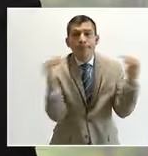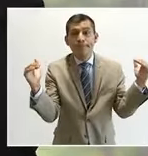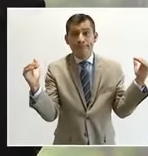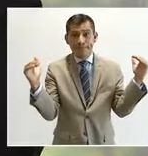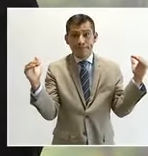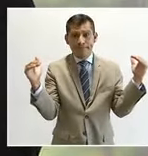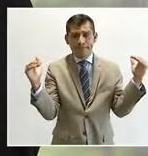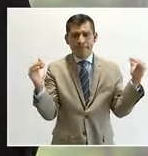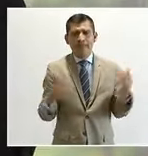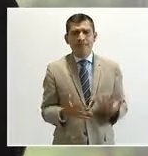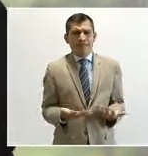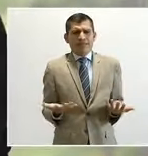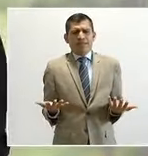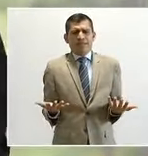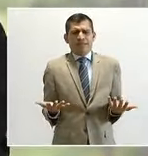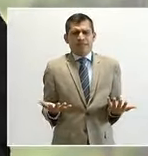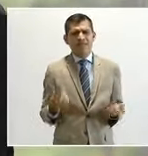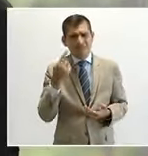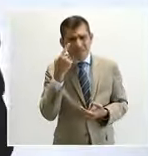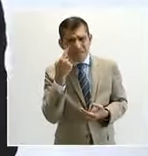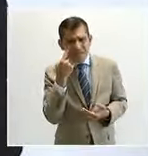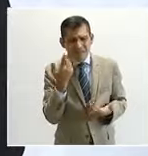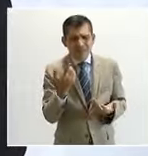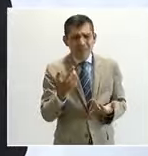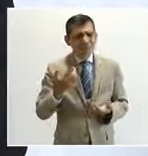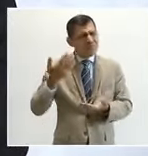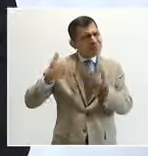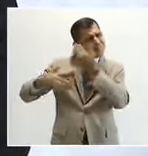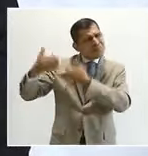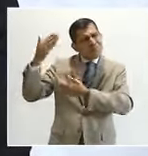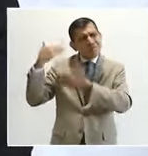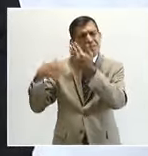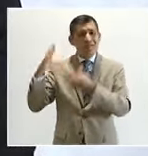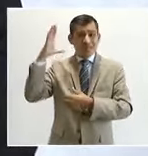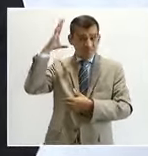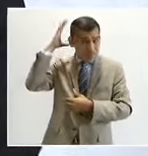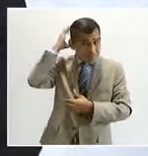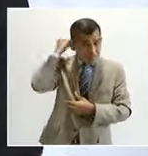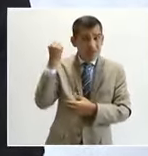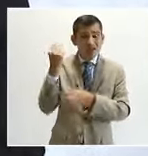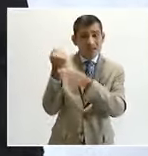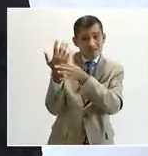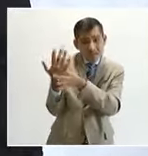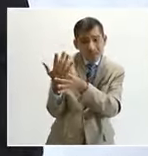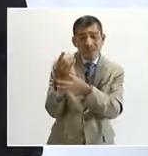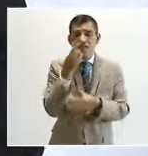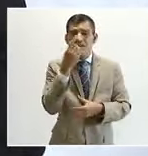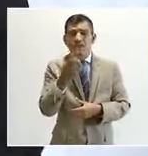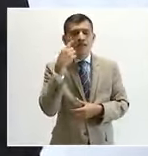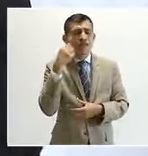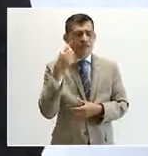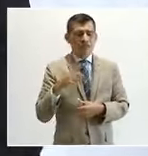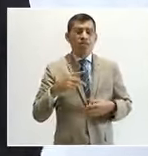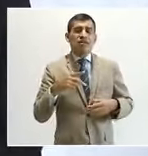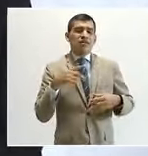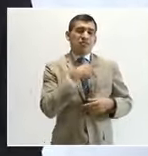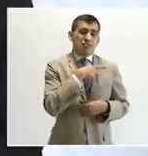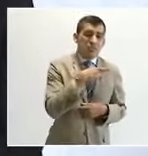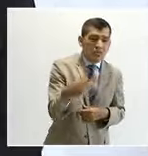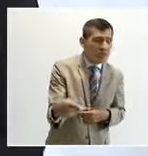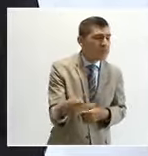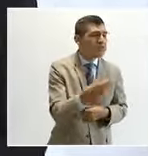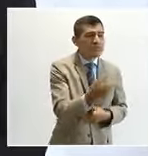estemos como en la época en que Morelos pedía que se moderara la indigencia y el opulencia Ahora